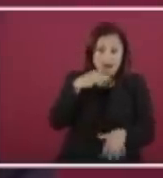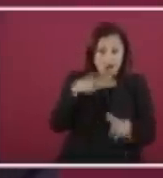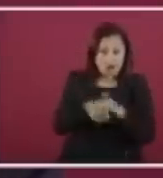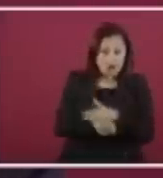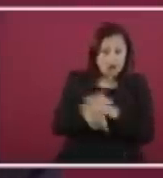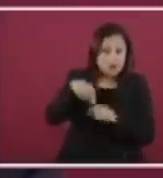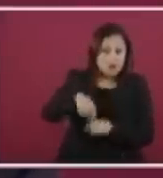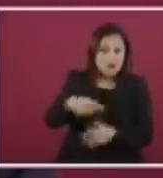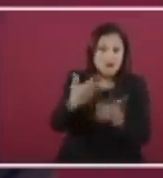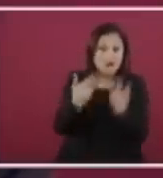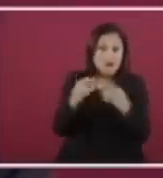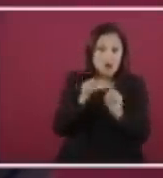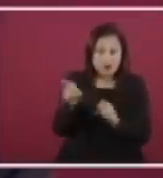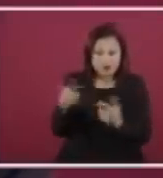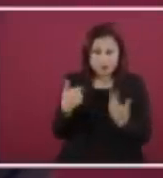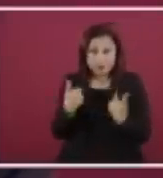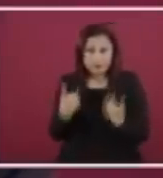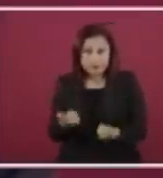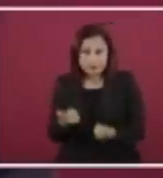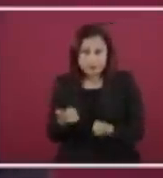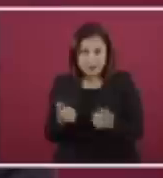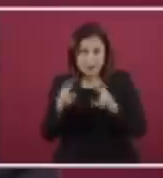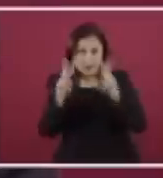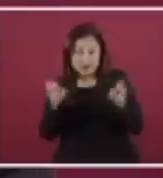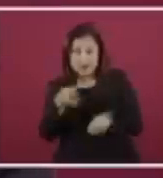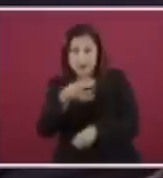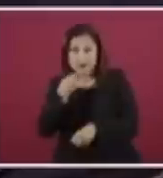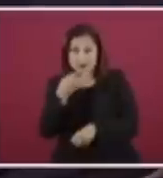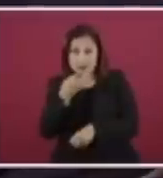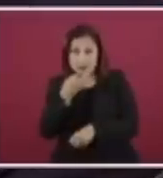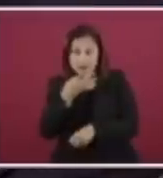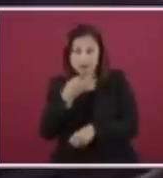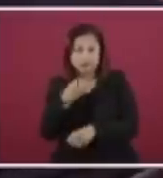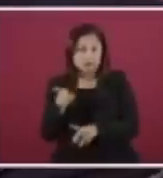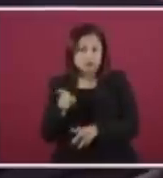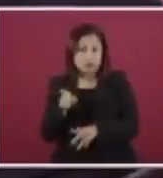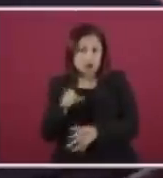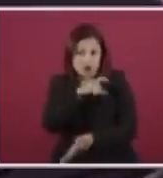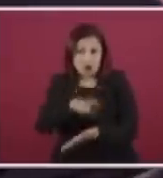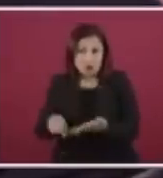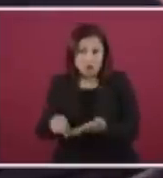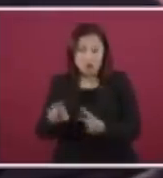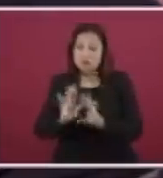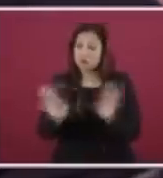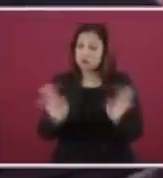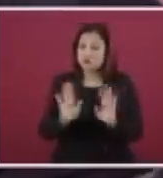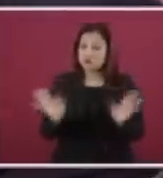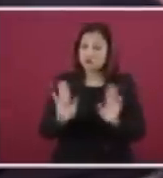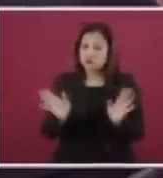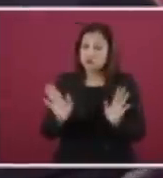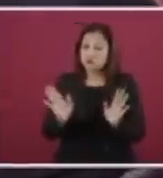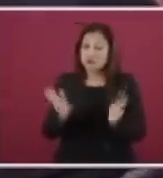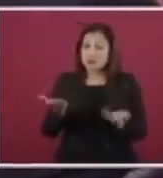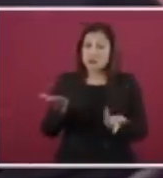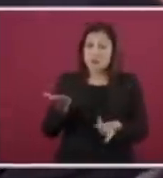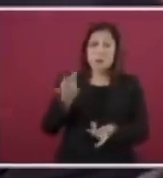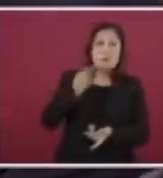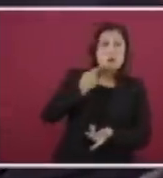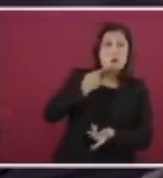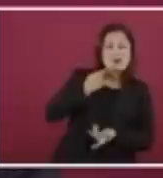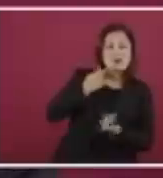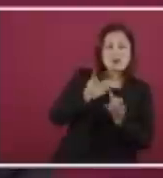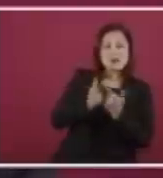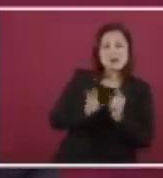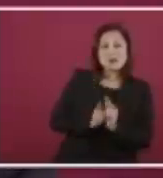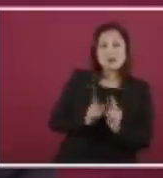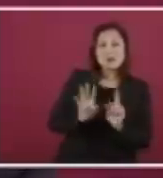en lo de la compra de los medicamentos, que los políticos no tienen nada que hacer vendiendo medicamentos y que